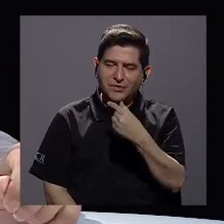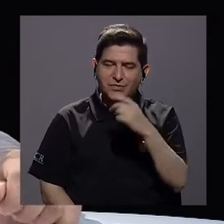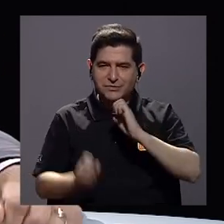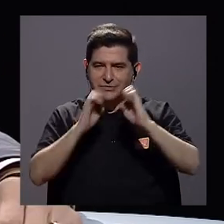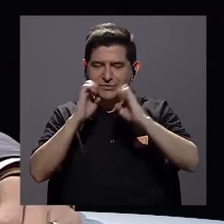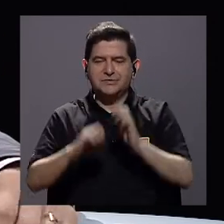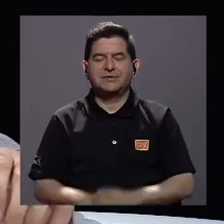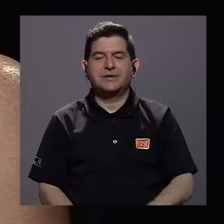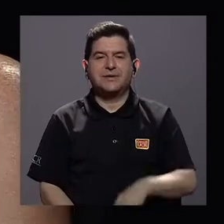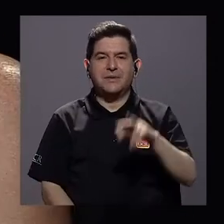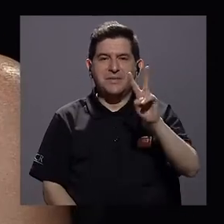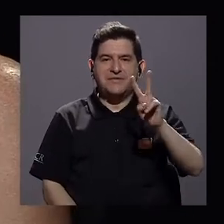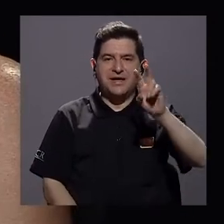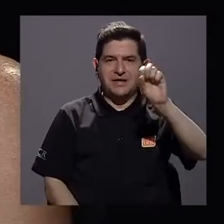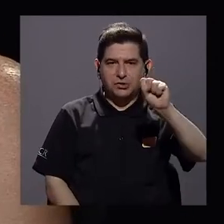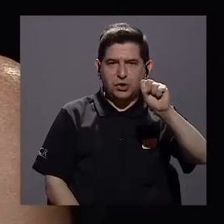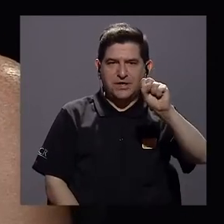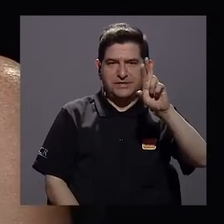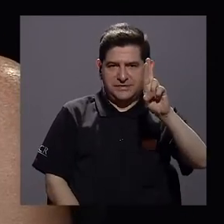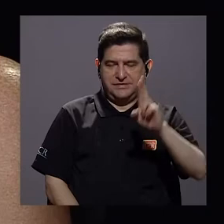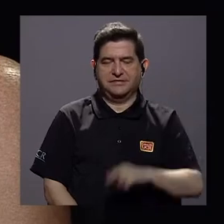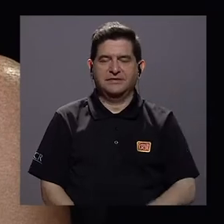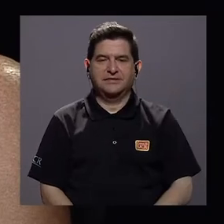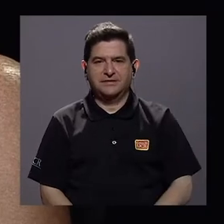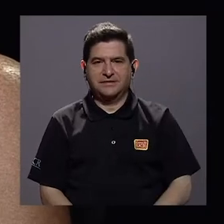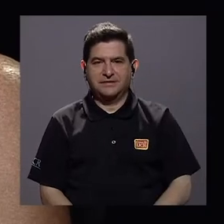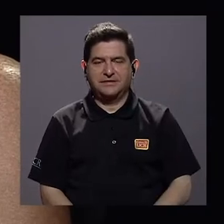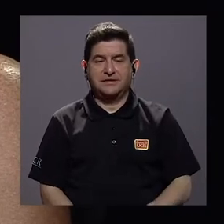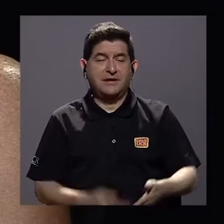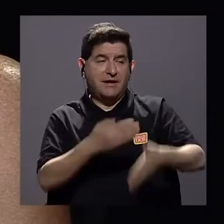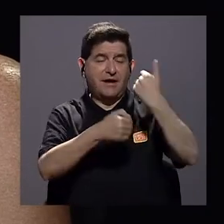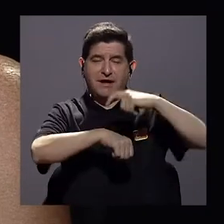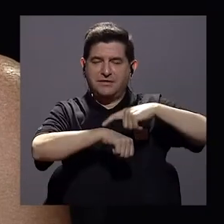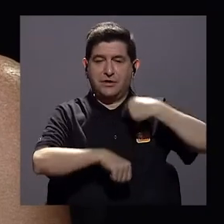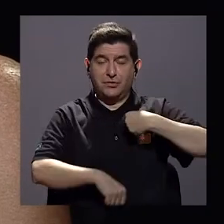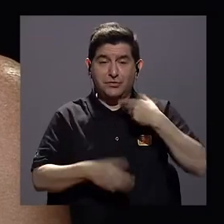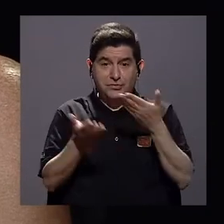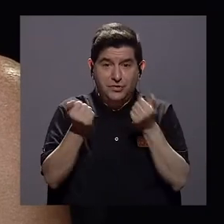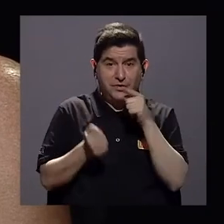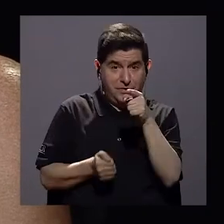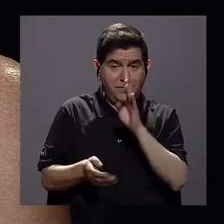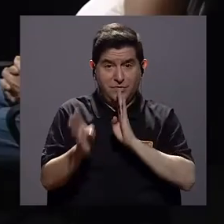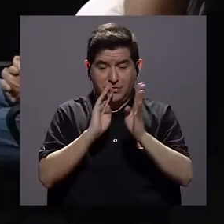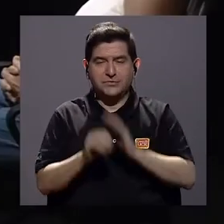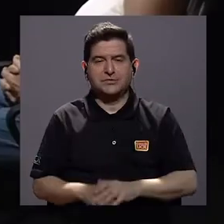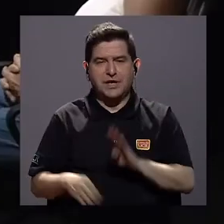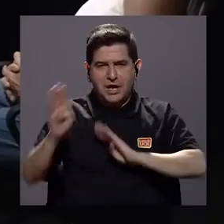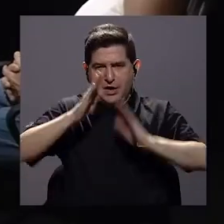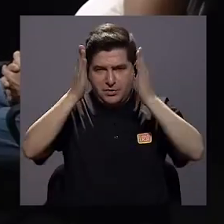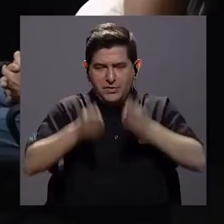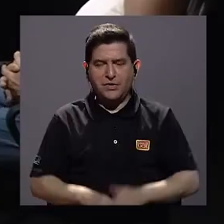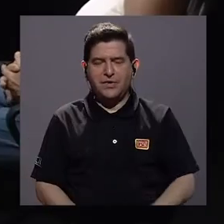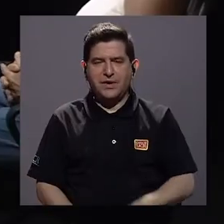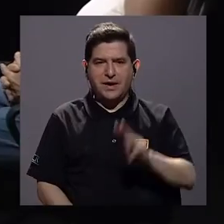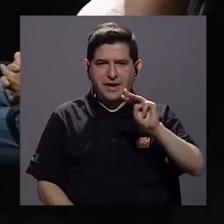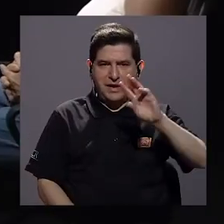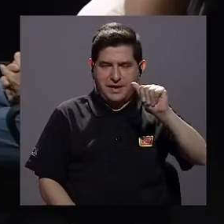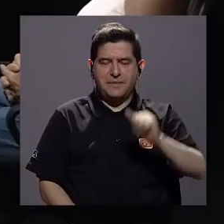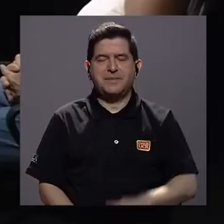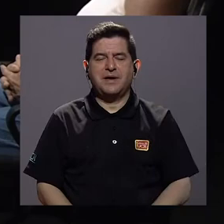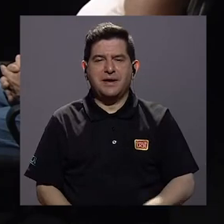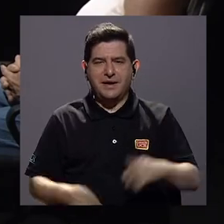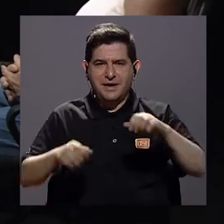poder entrevistar a doña Vivian Solís Riviera. Hace mucho tiempo quiero conversar con usted, bióloga, máster en ecología